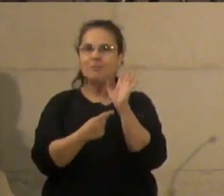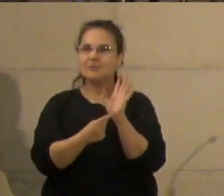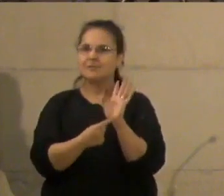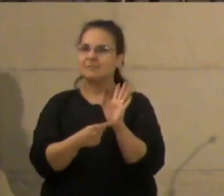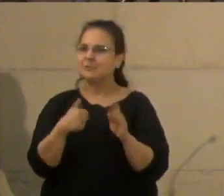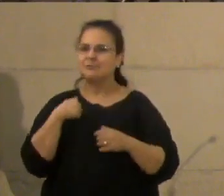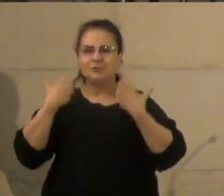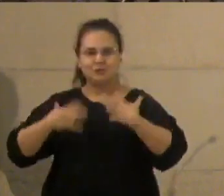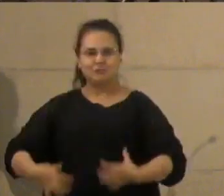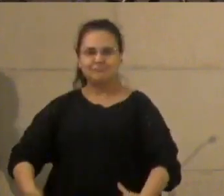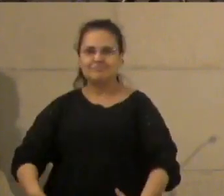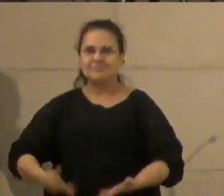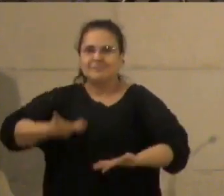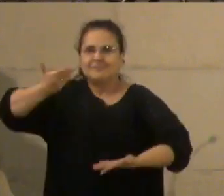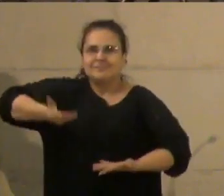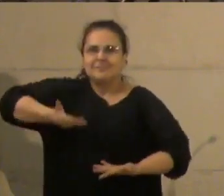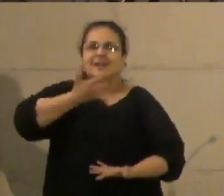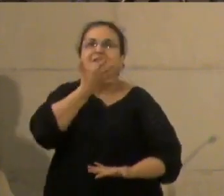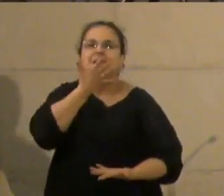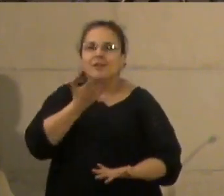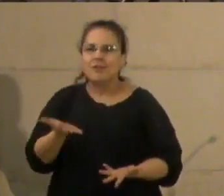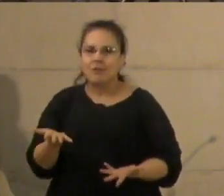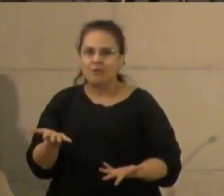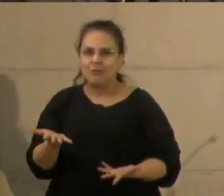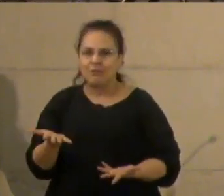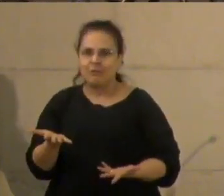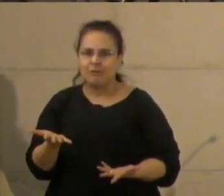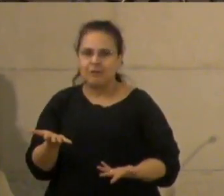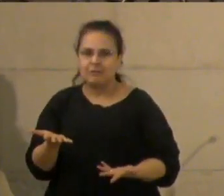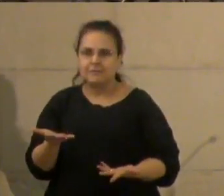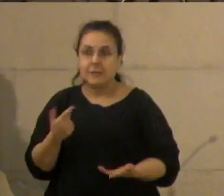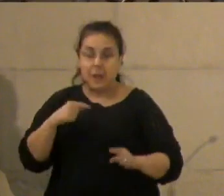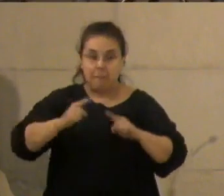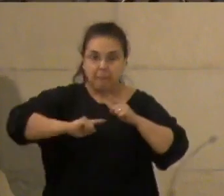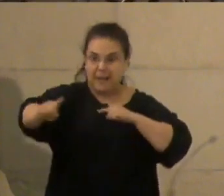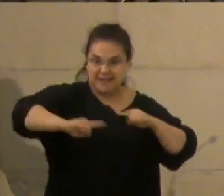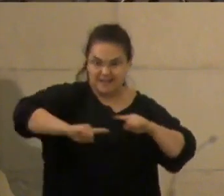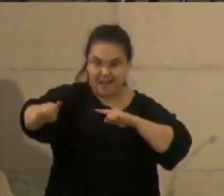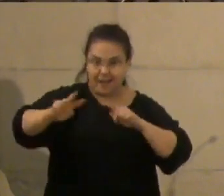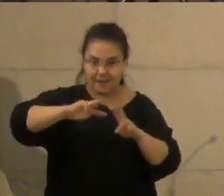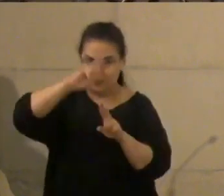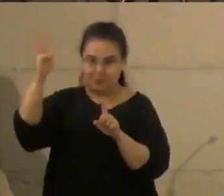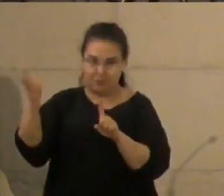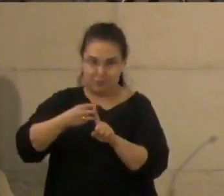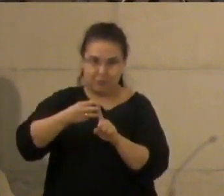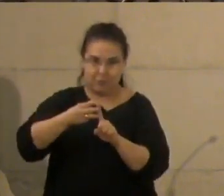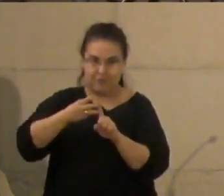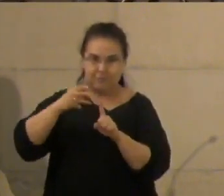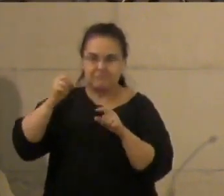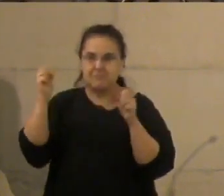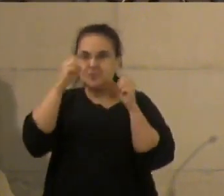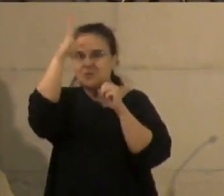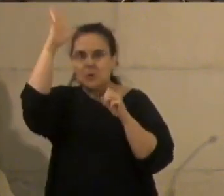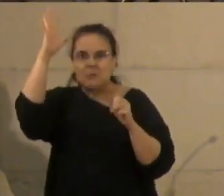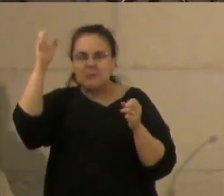signo. Es curioso que de todos los mensajes que hay por internet, me sorprendió el testimonio